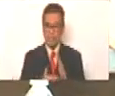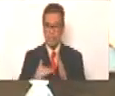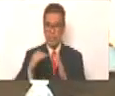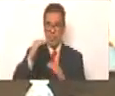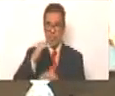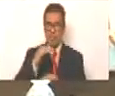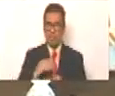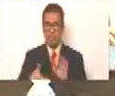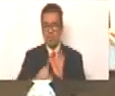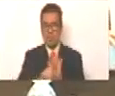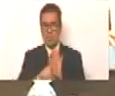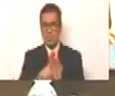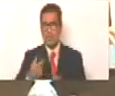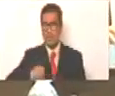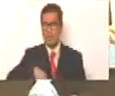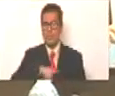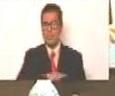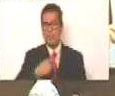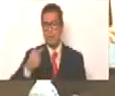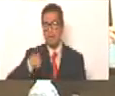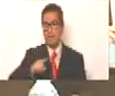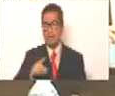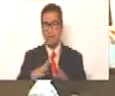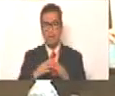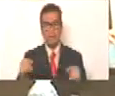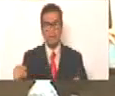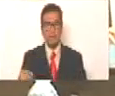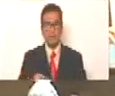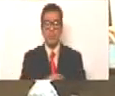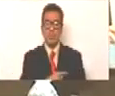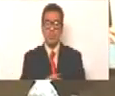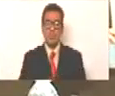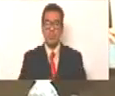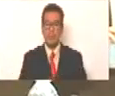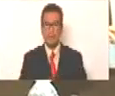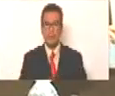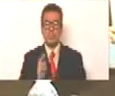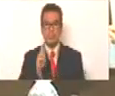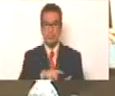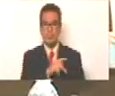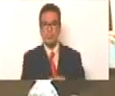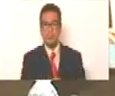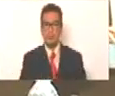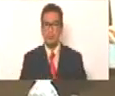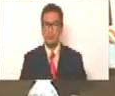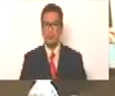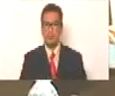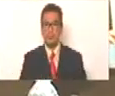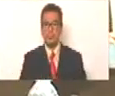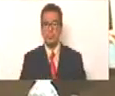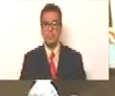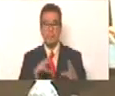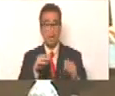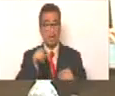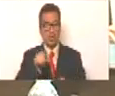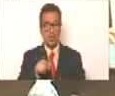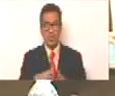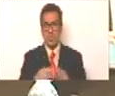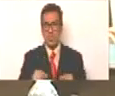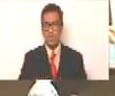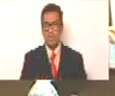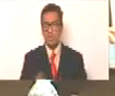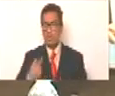porque nosotros nos debemos a todas esas militantes, a todas esas partidistas, hablando aquí por todas. Nosotras